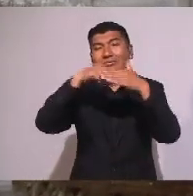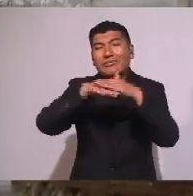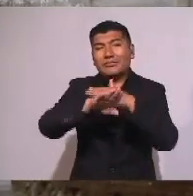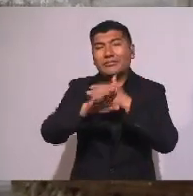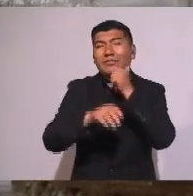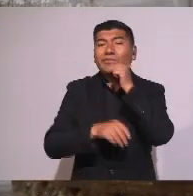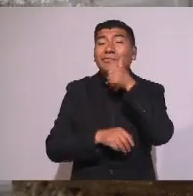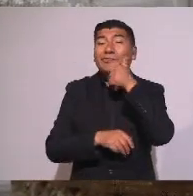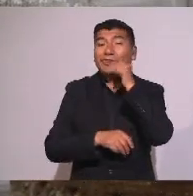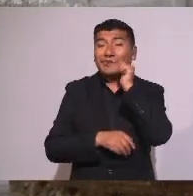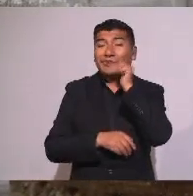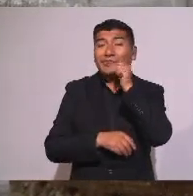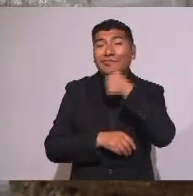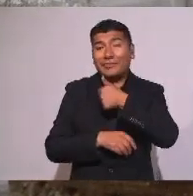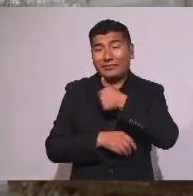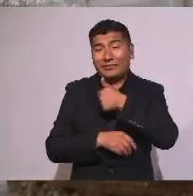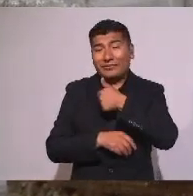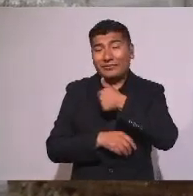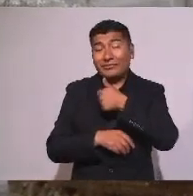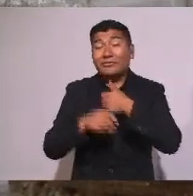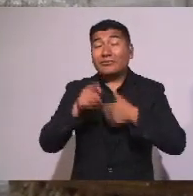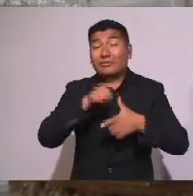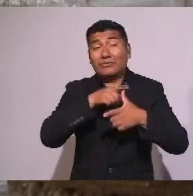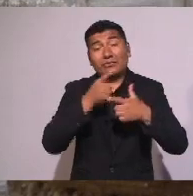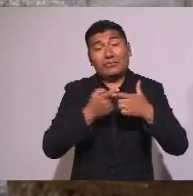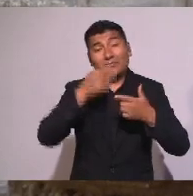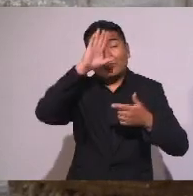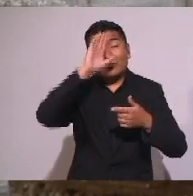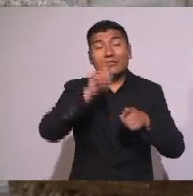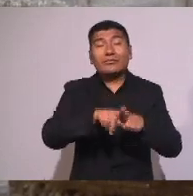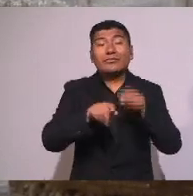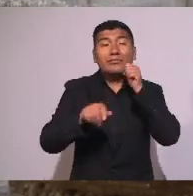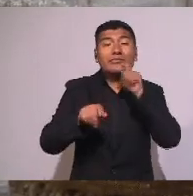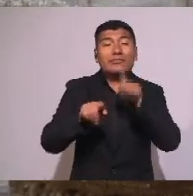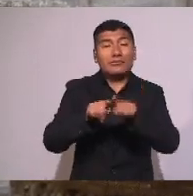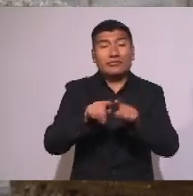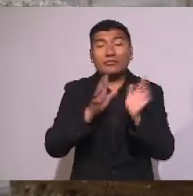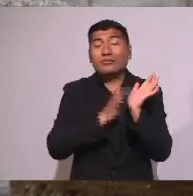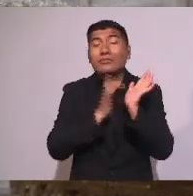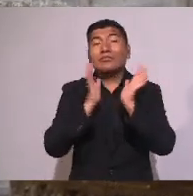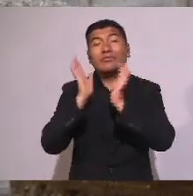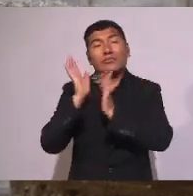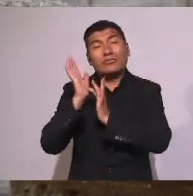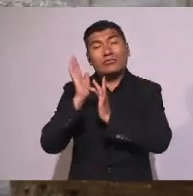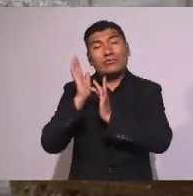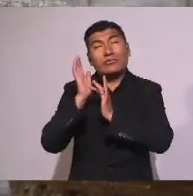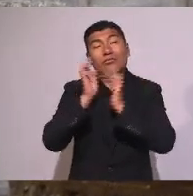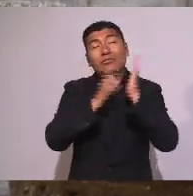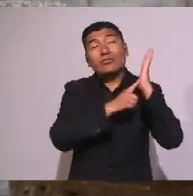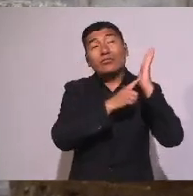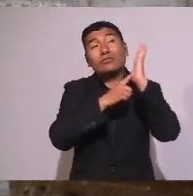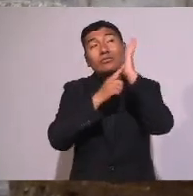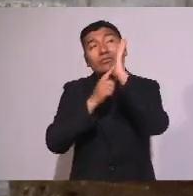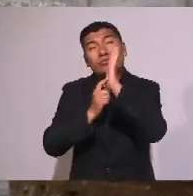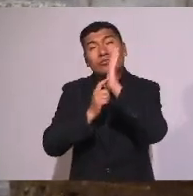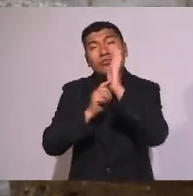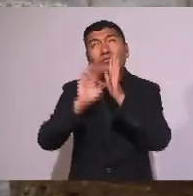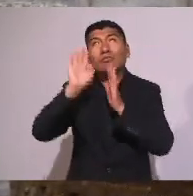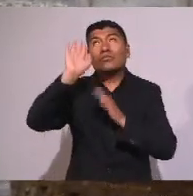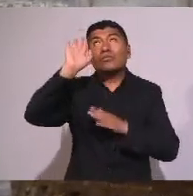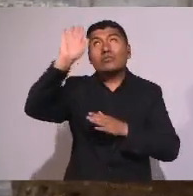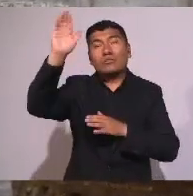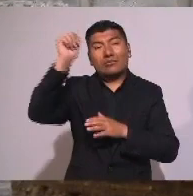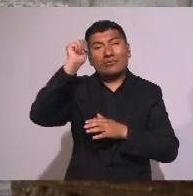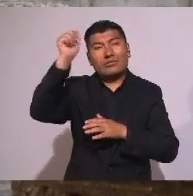de cada día. Y entonces, hermanos, Jesús nos muestra en su